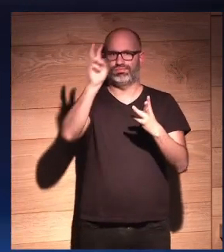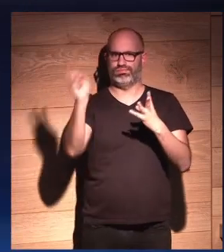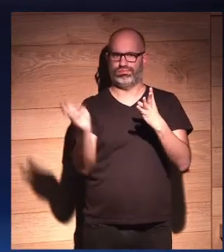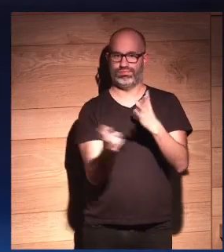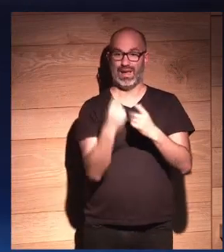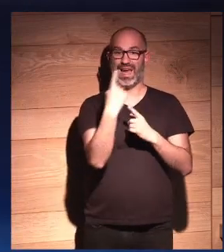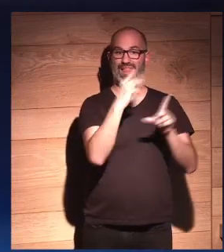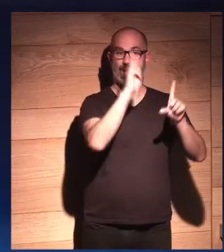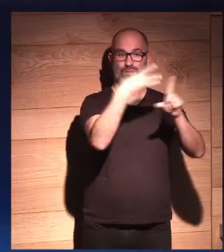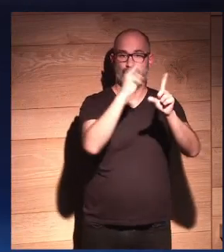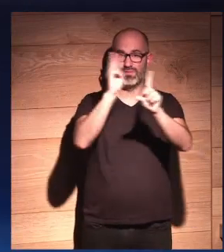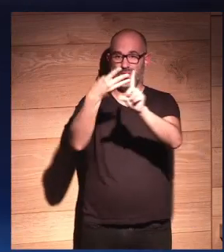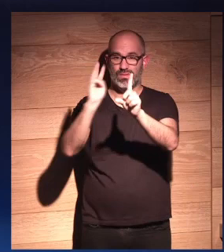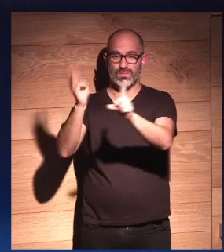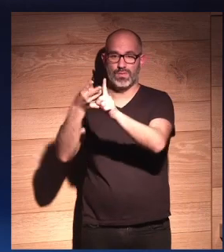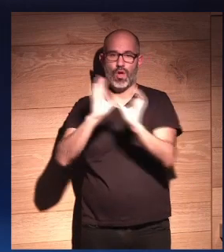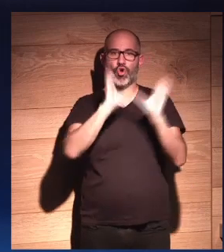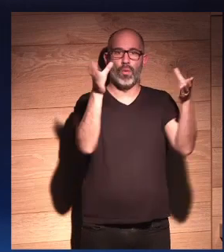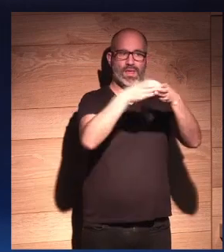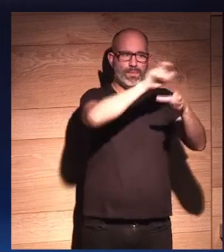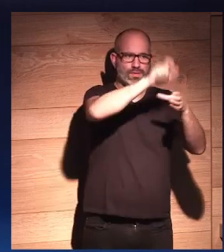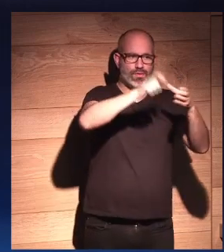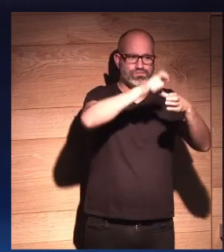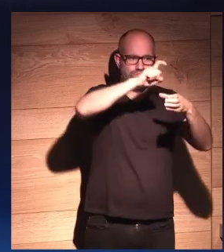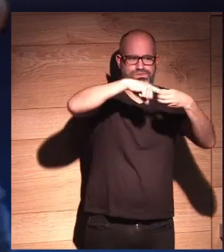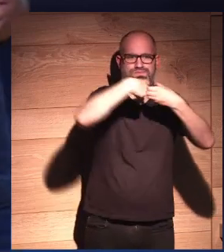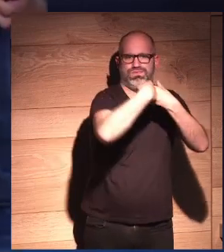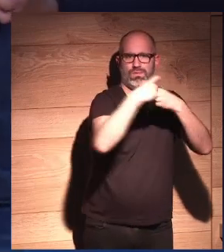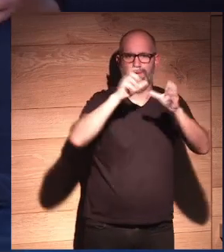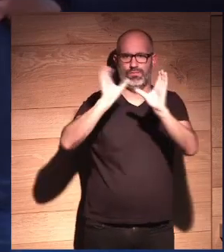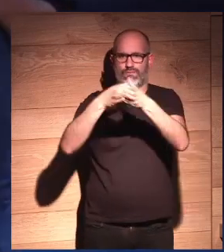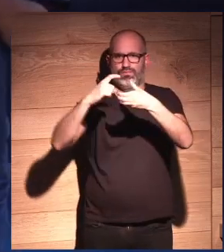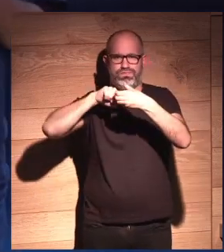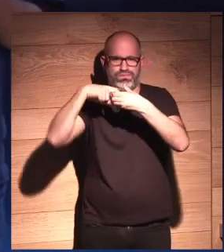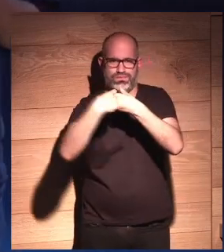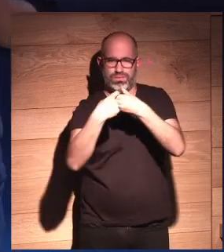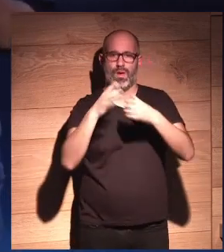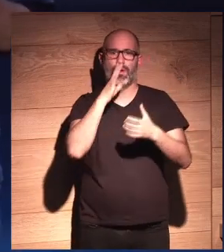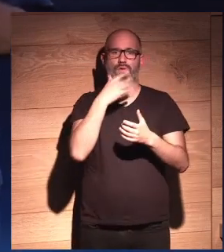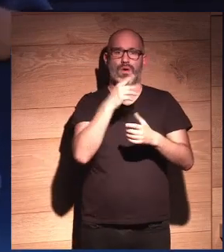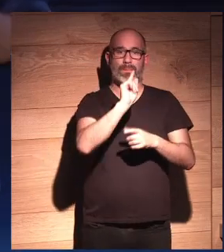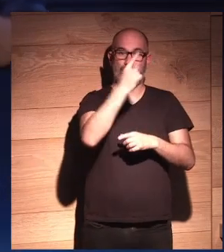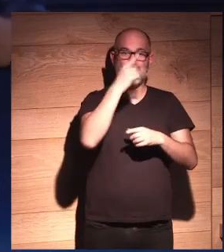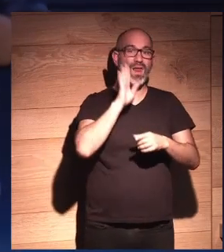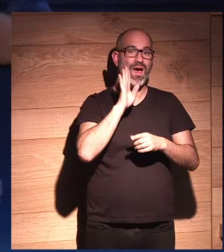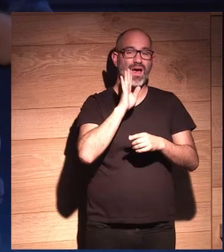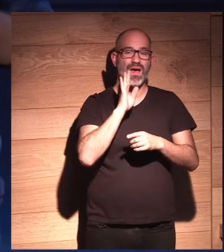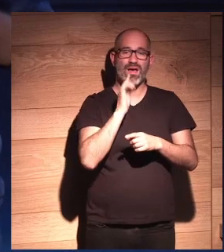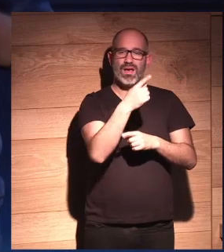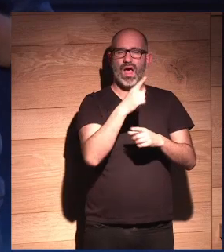y cada plataforma tiene su comunidad, lo que es brutal. Por ejemplo, Indiegogo apuesta mucho por proyectos en los que la